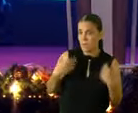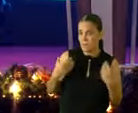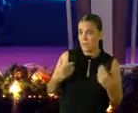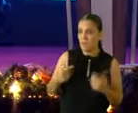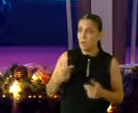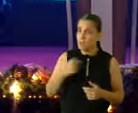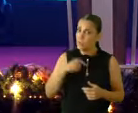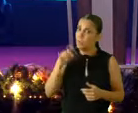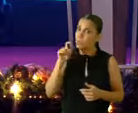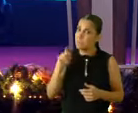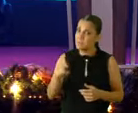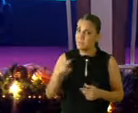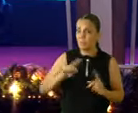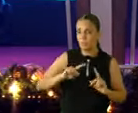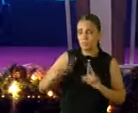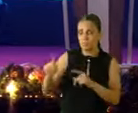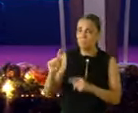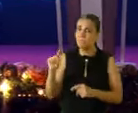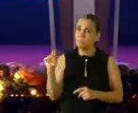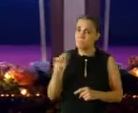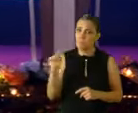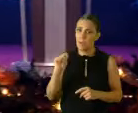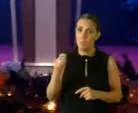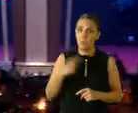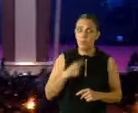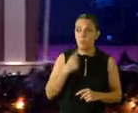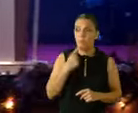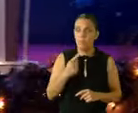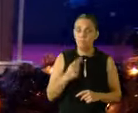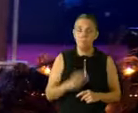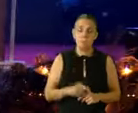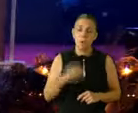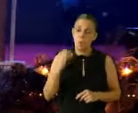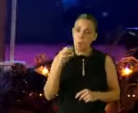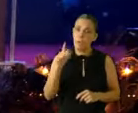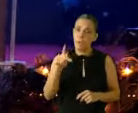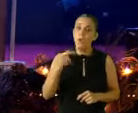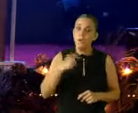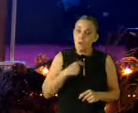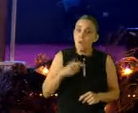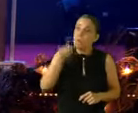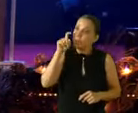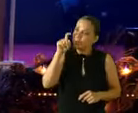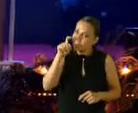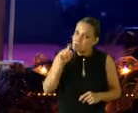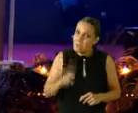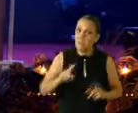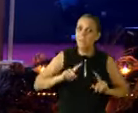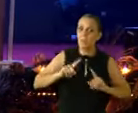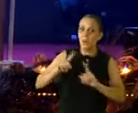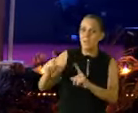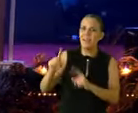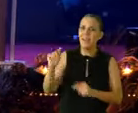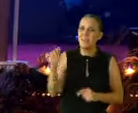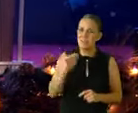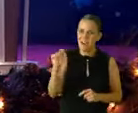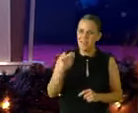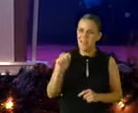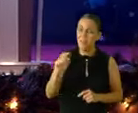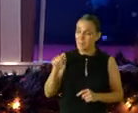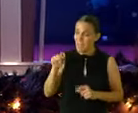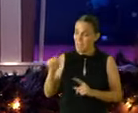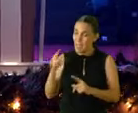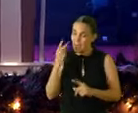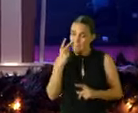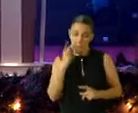todavía no ha llegado. Y yo dije, ok, me volteé así y dije, yo tengo que ir al baño. Y él me miró y me dijo, ahí está